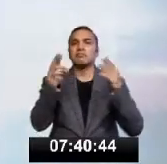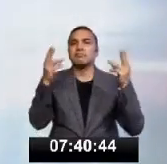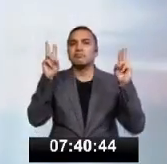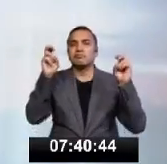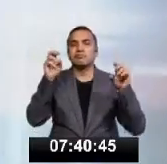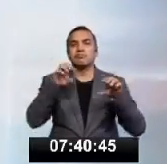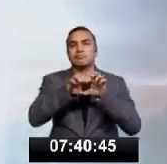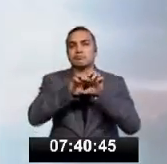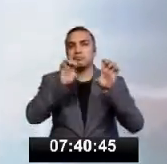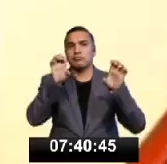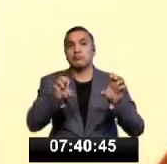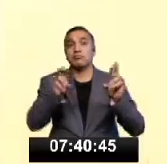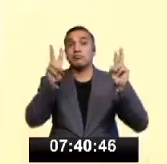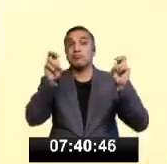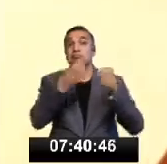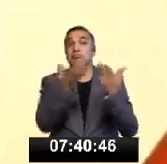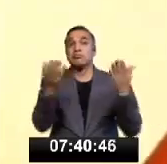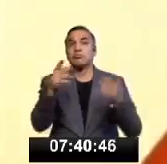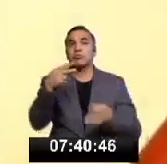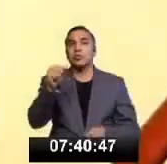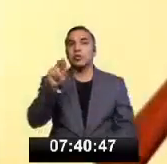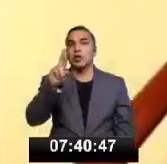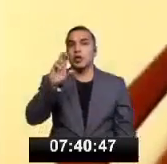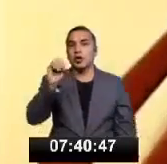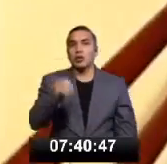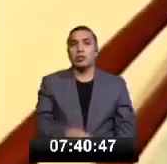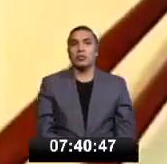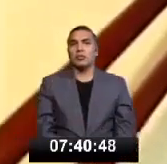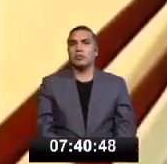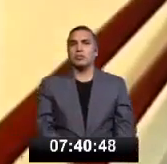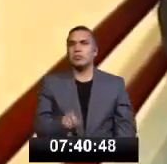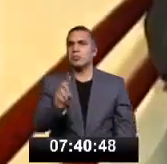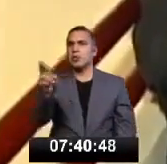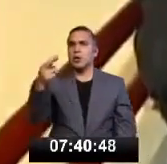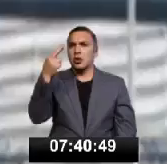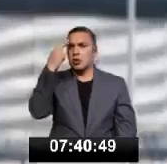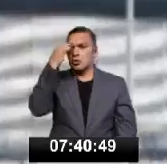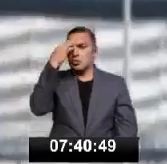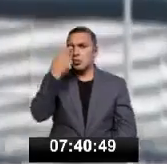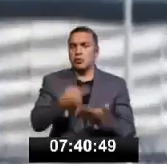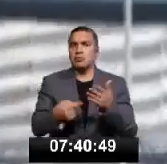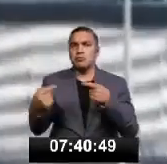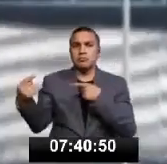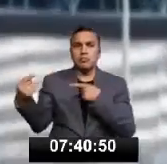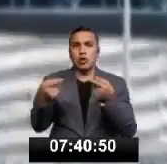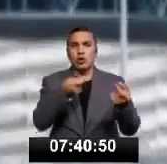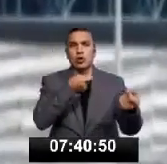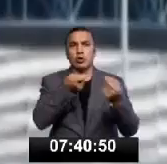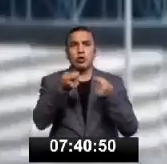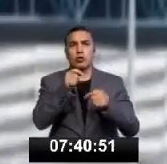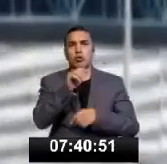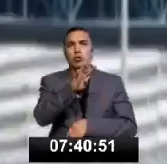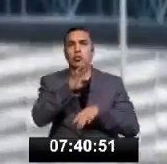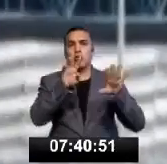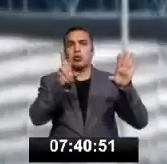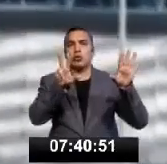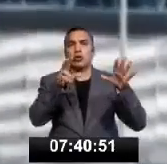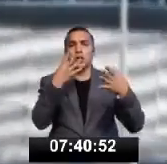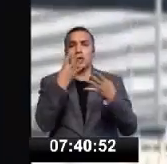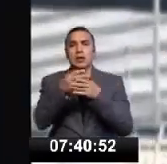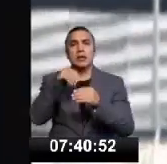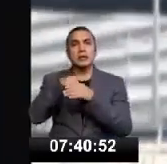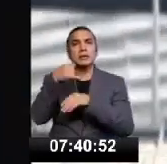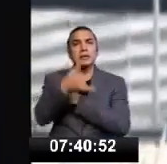a empresas relacionadas con los choneros. Pero ¿cuál es la razón por la cual se disputan el control de las 48 cárceles del